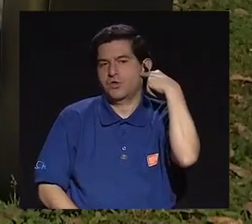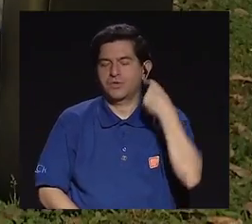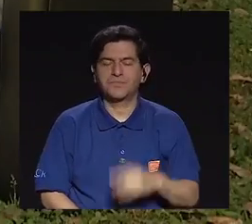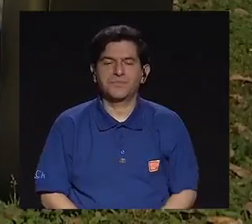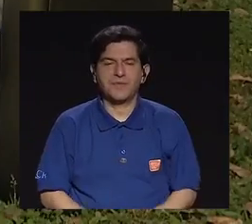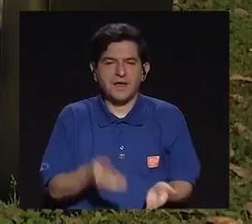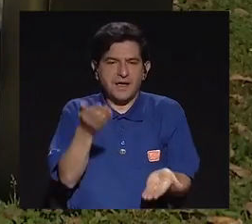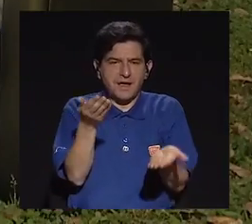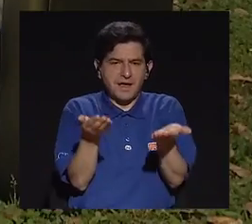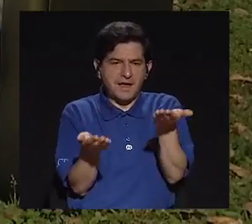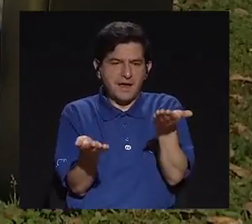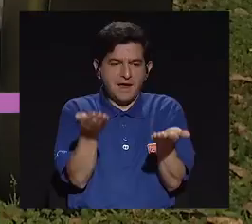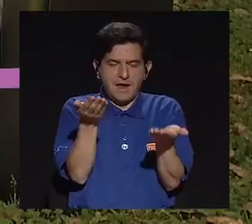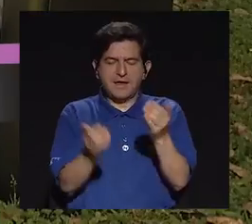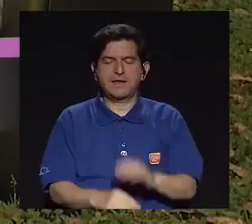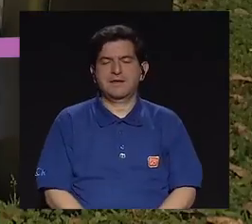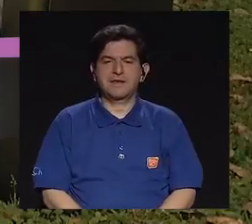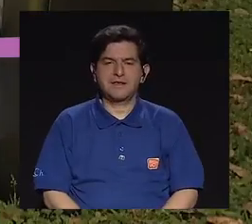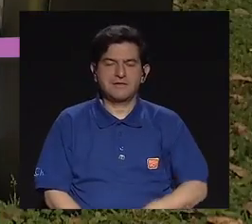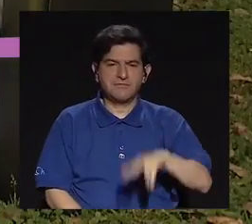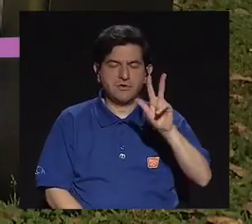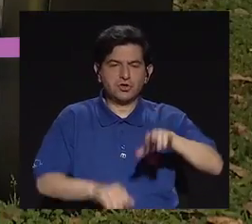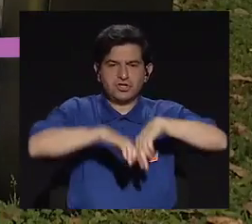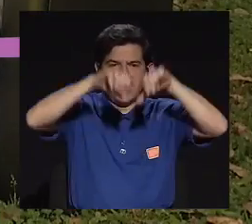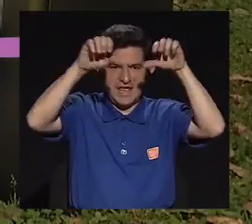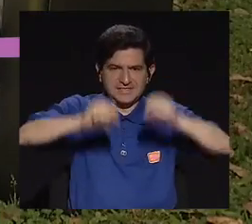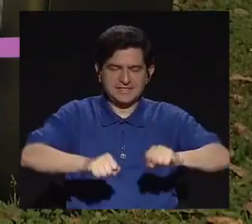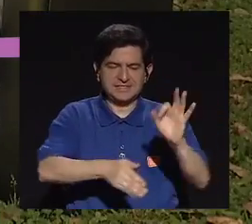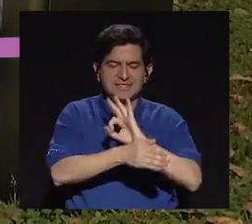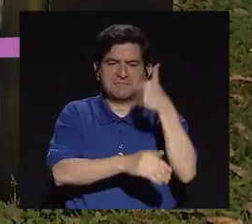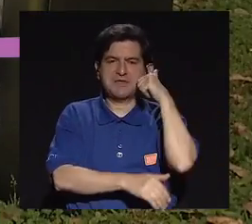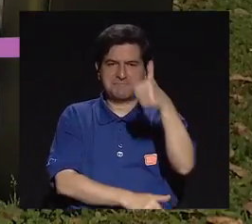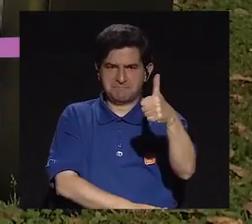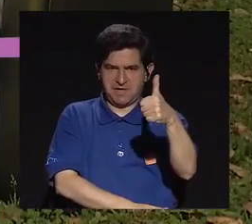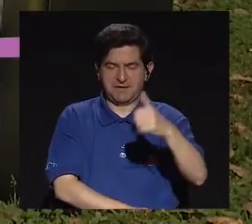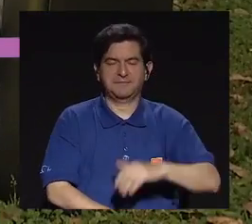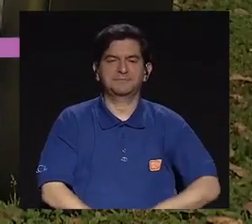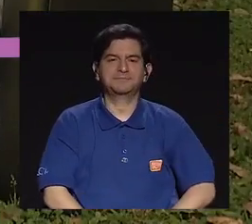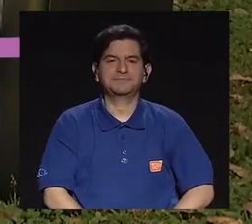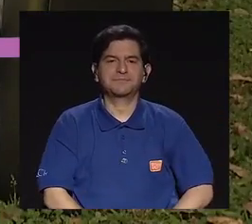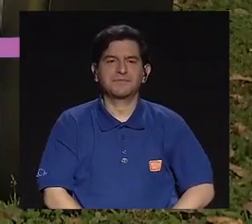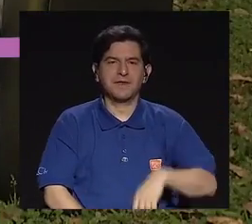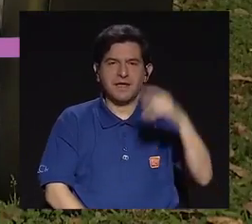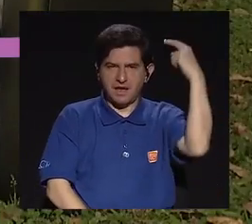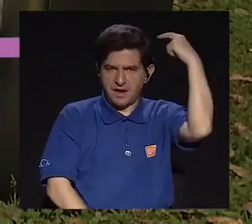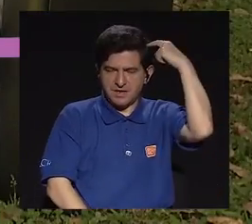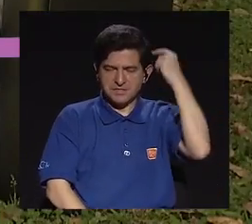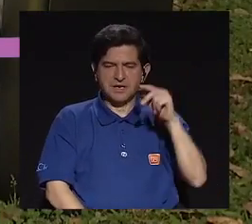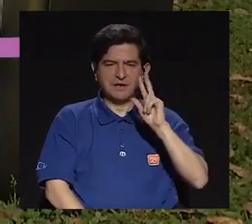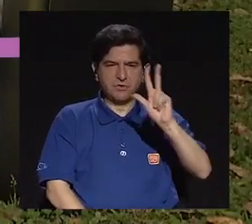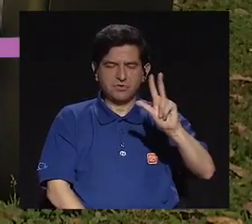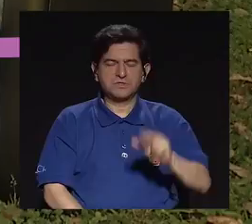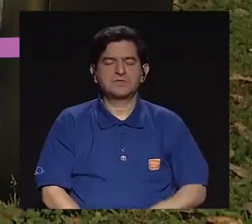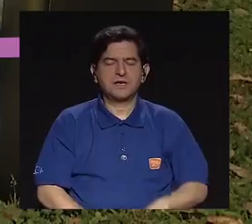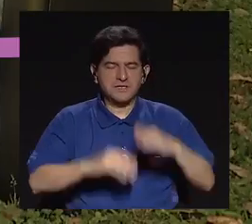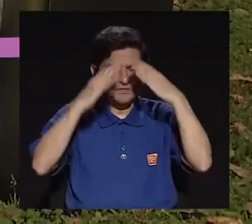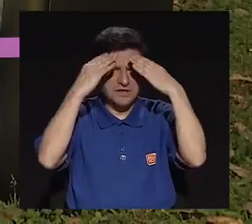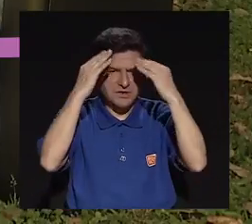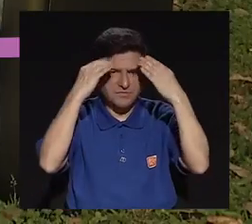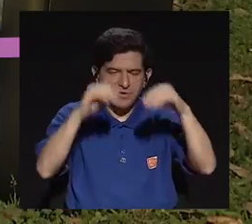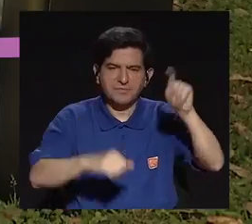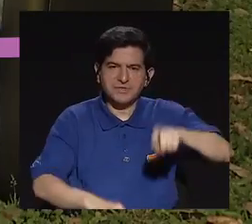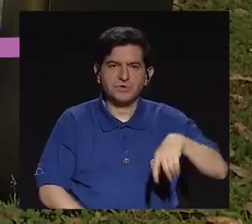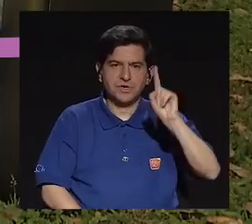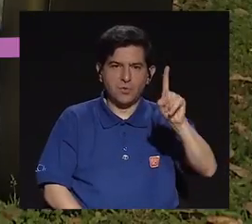El equilibrio, para uno tener un buen equilibrio, tres sistemas tienen que estar funcionando muy bien. El cerebro ocupa tres fuentes de información para el